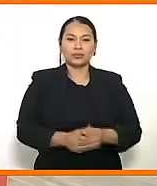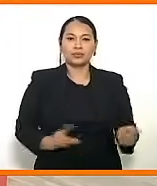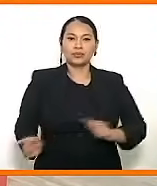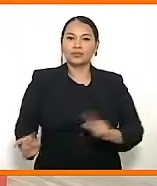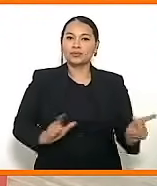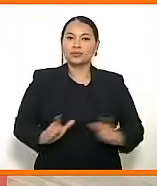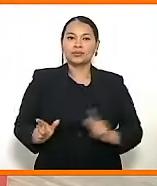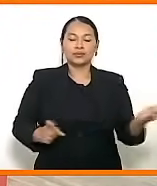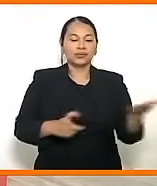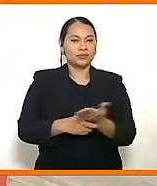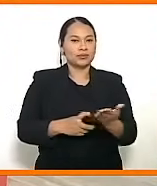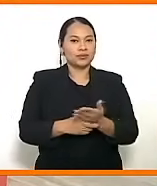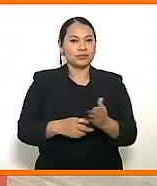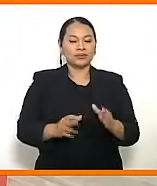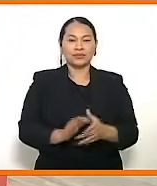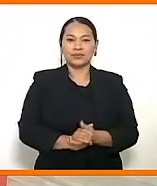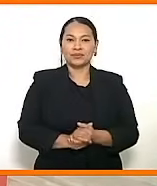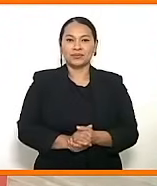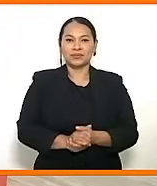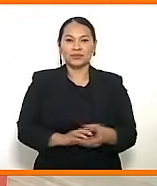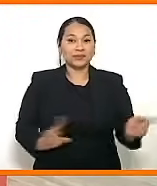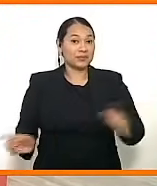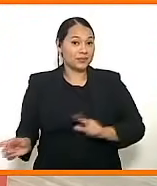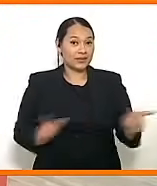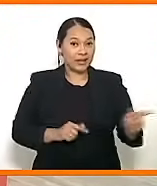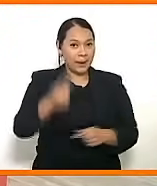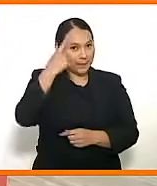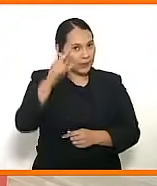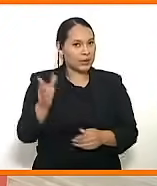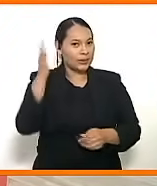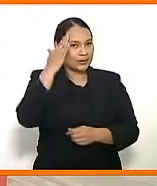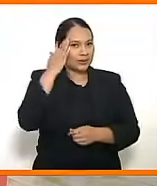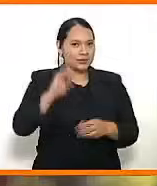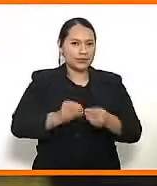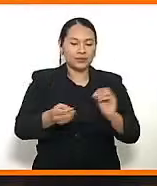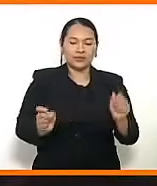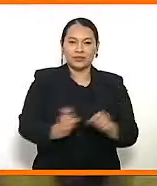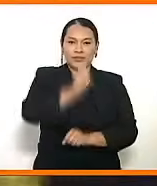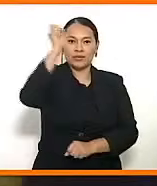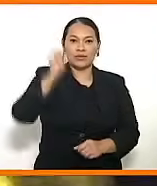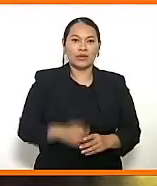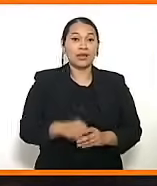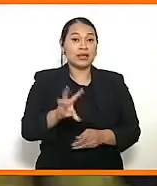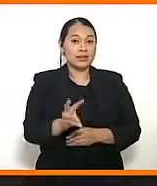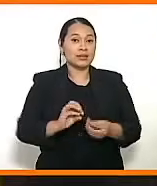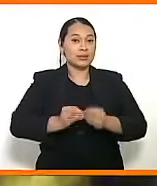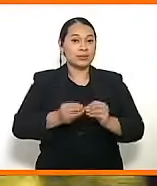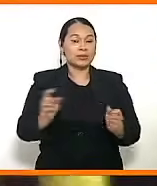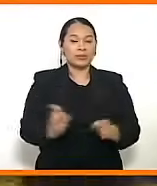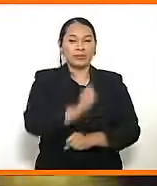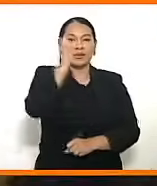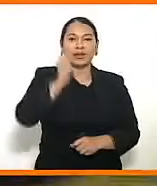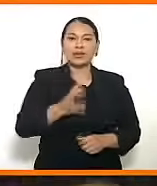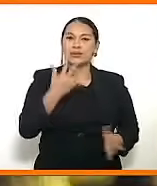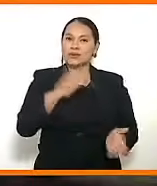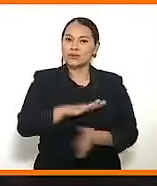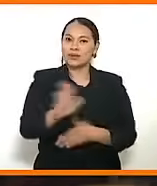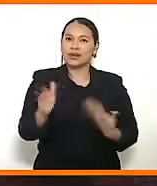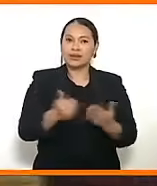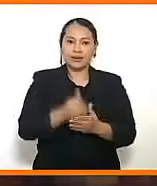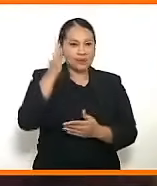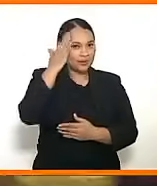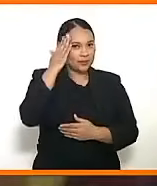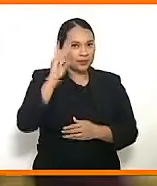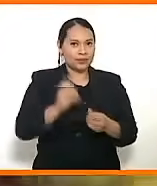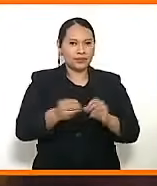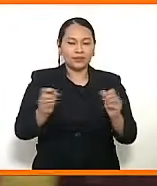boleto millonario en mano y estés listo para conocer los 6 números afortunados. Te deseo suerte, porque el primer número millonario para esta noche